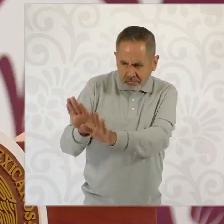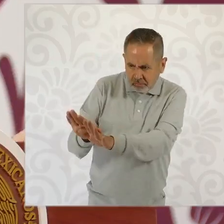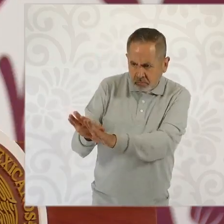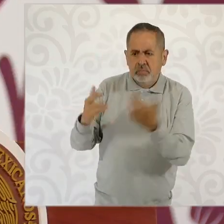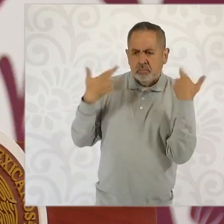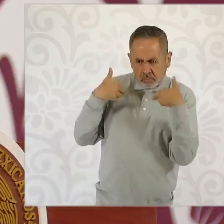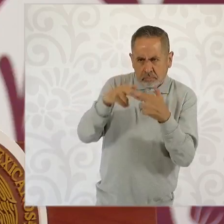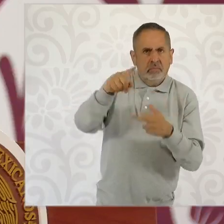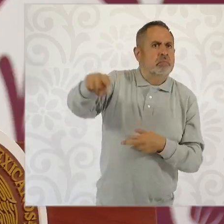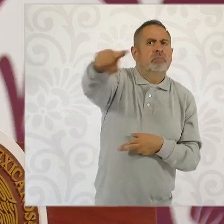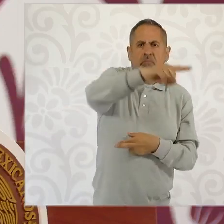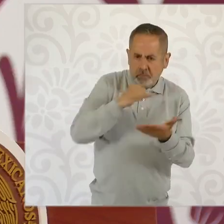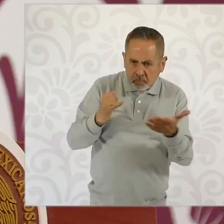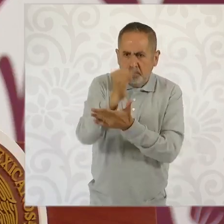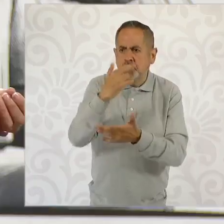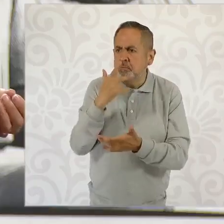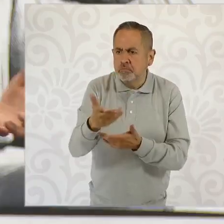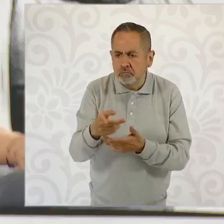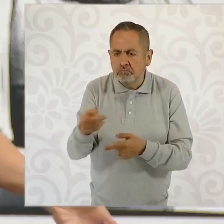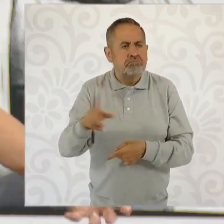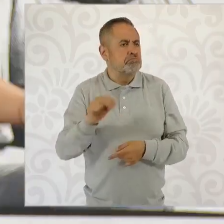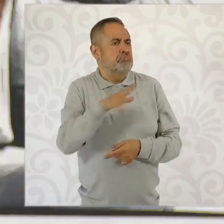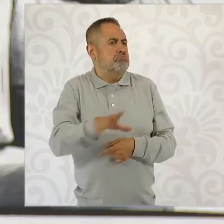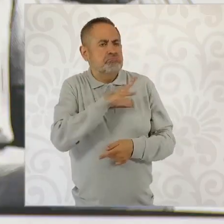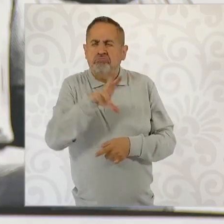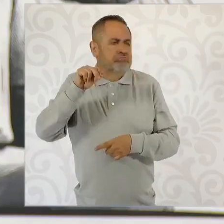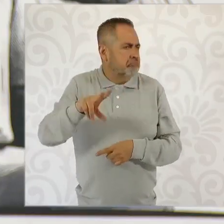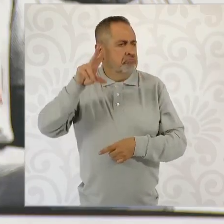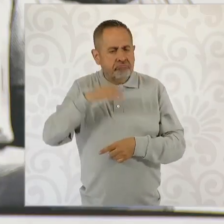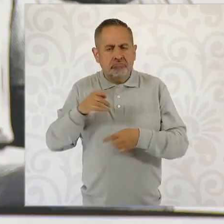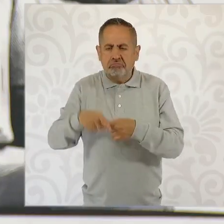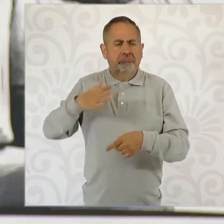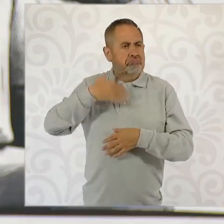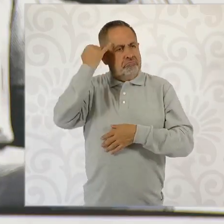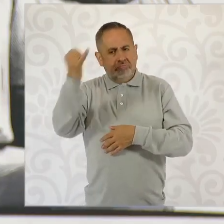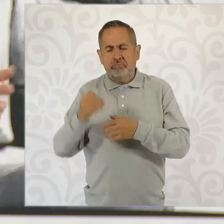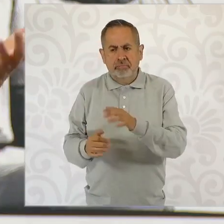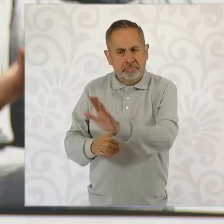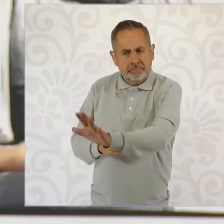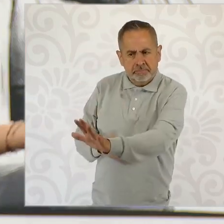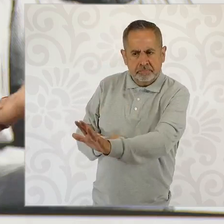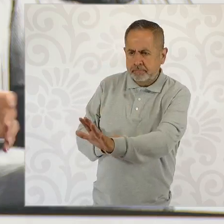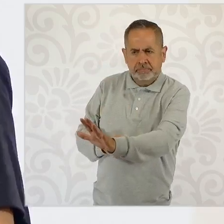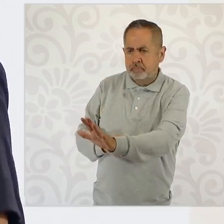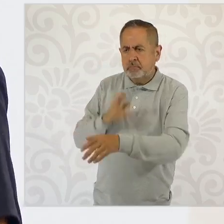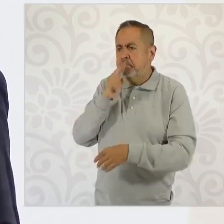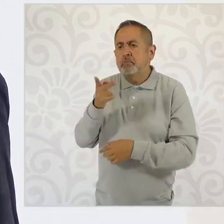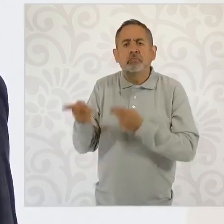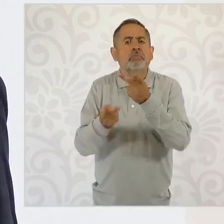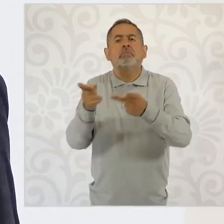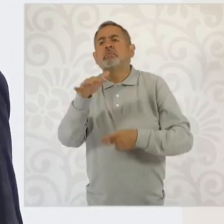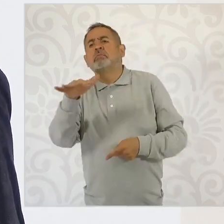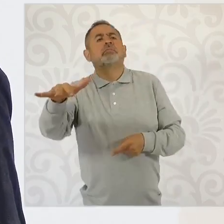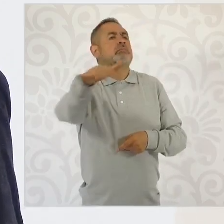cómo quieren ser evaluados y que lo que surja de ahí es lo que hace el gobierno. No puede haber una consulta